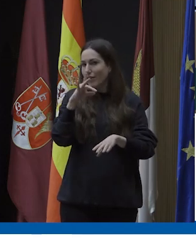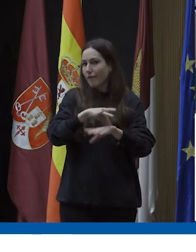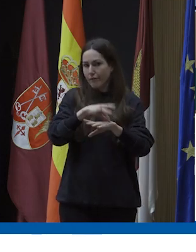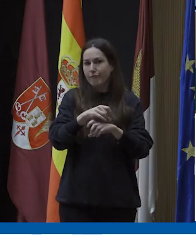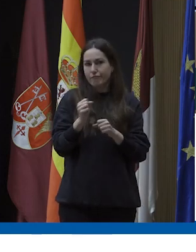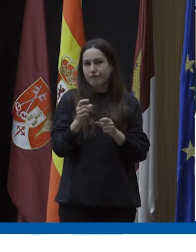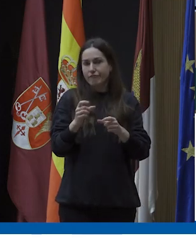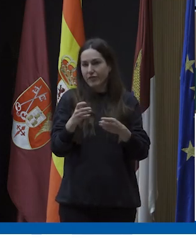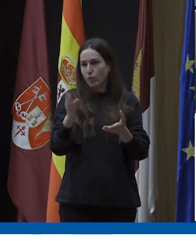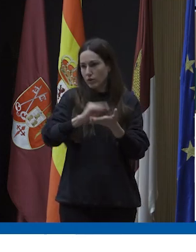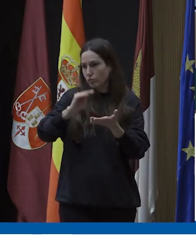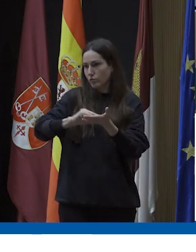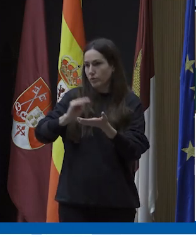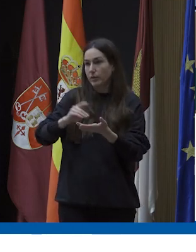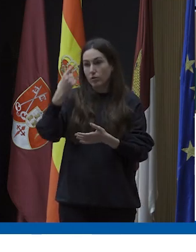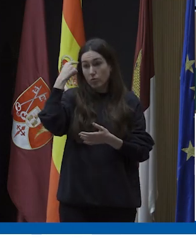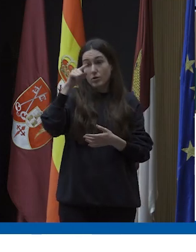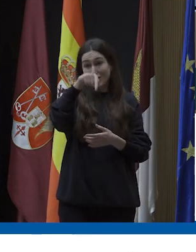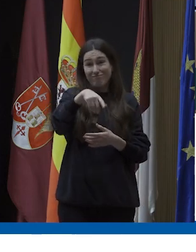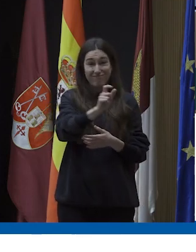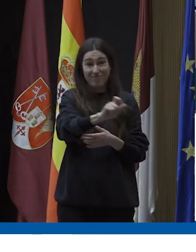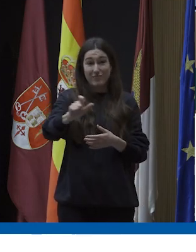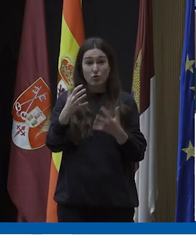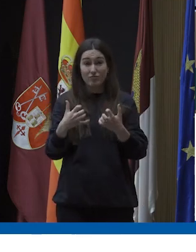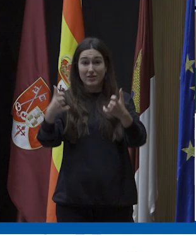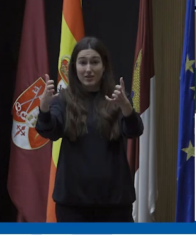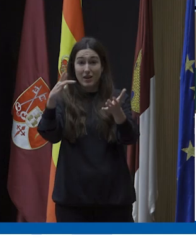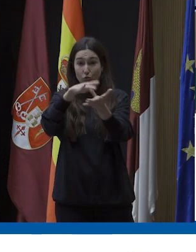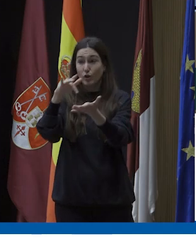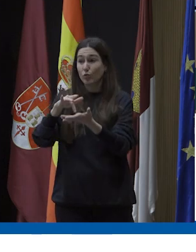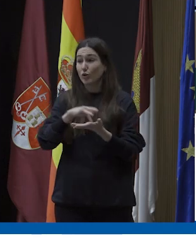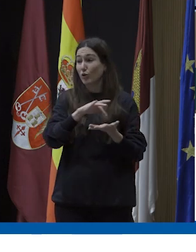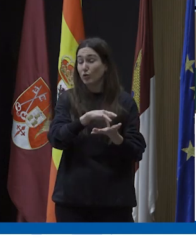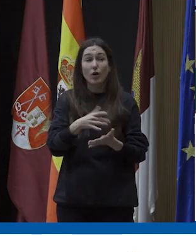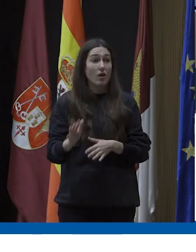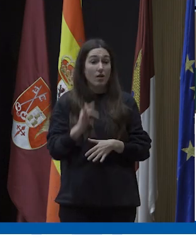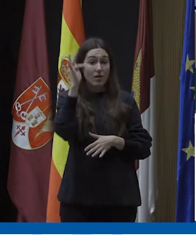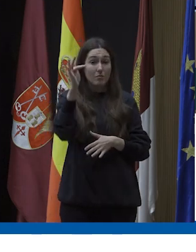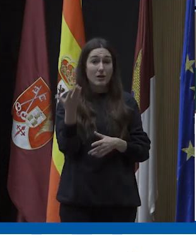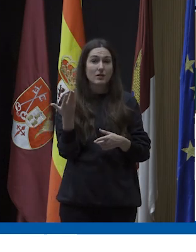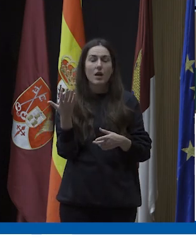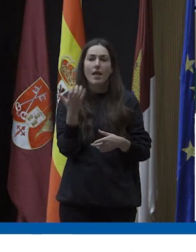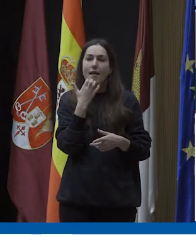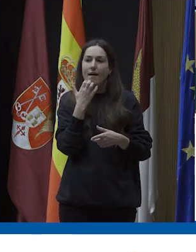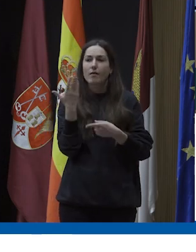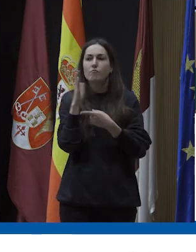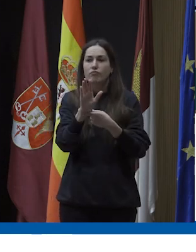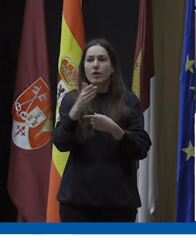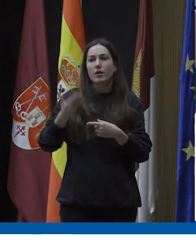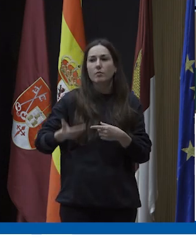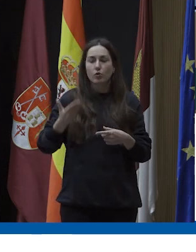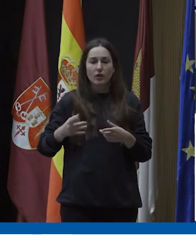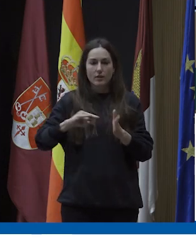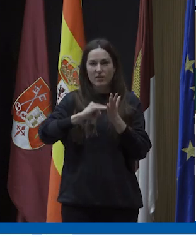sé que hay gente en la sala que la ha padecido. Y además es un buen ejemplo de cómo los avances tecnológicos de los últimos